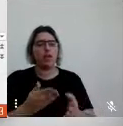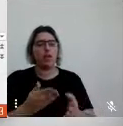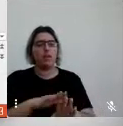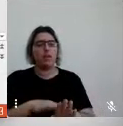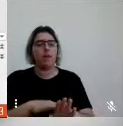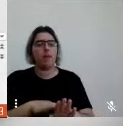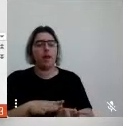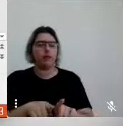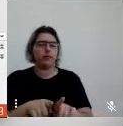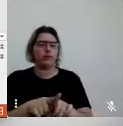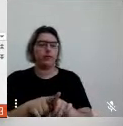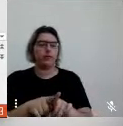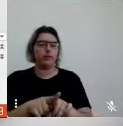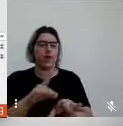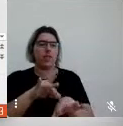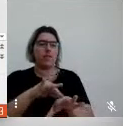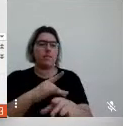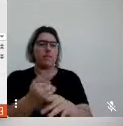posibles patógenos.